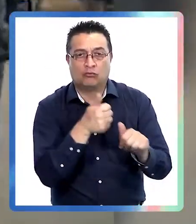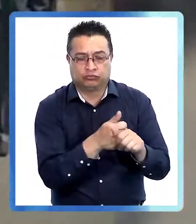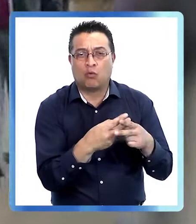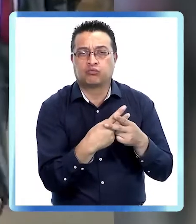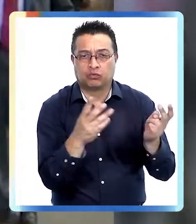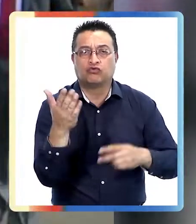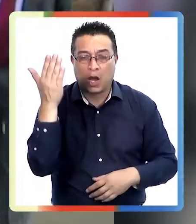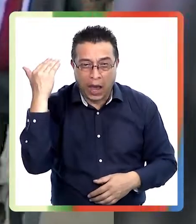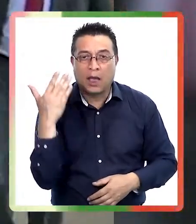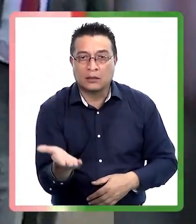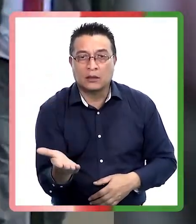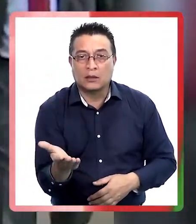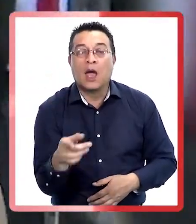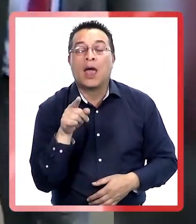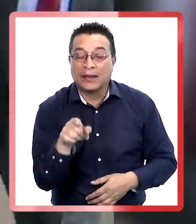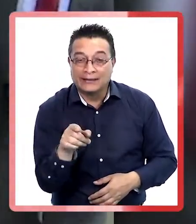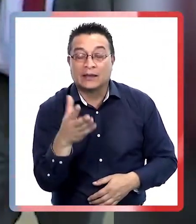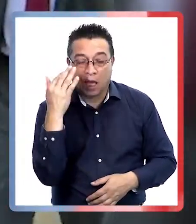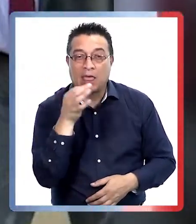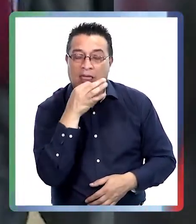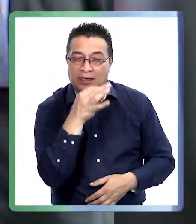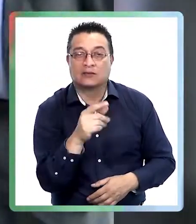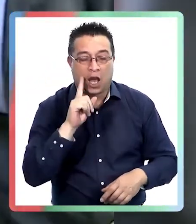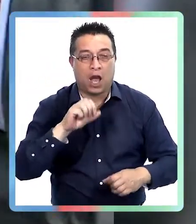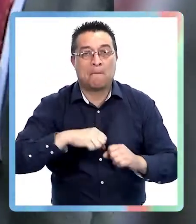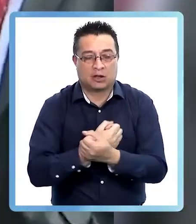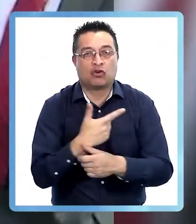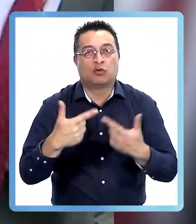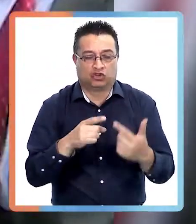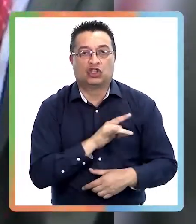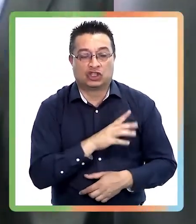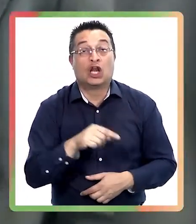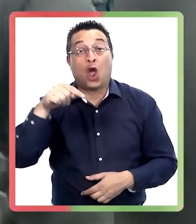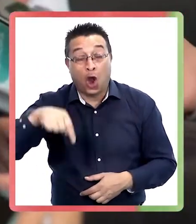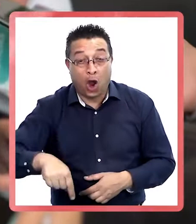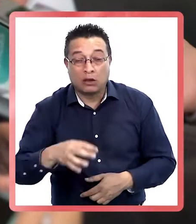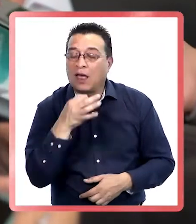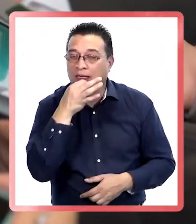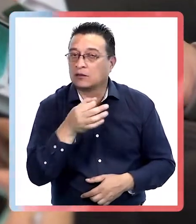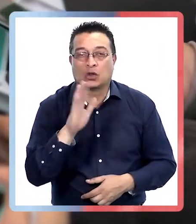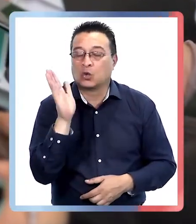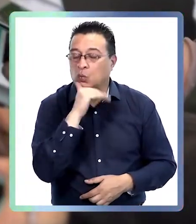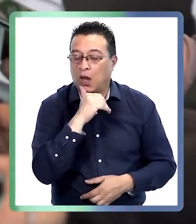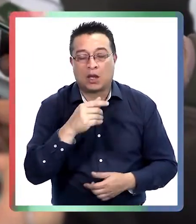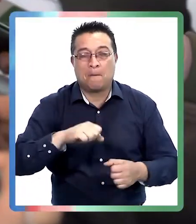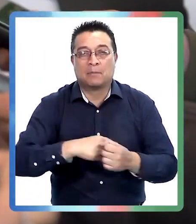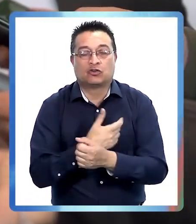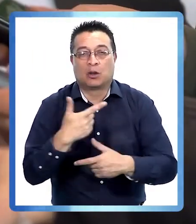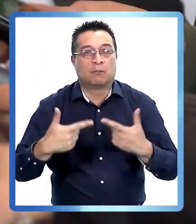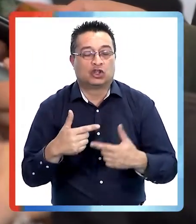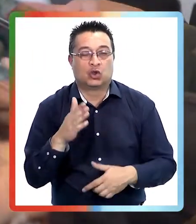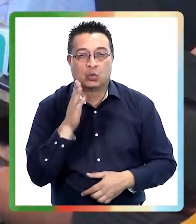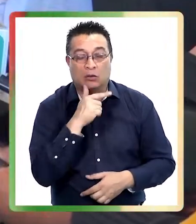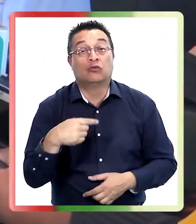respaldó públicamente. En ese momento planteaba la existencia de presos políticos en Chile. Hoy dice que no hay presos de conciencia